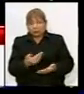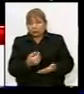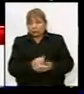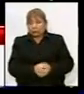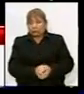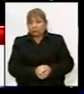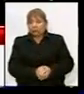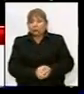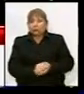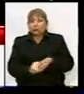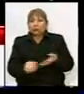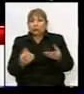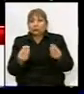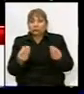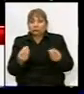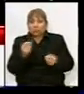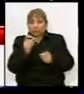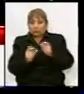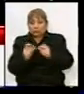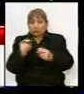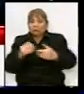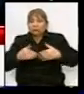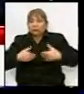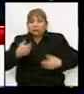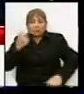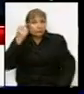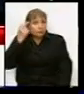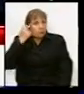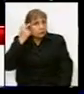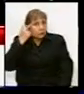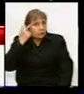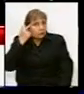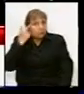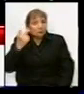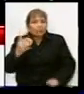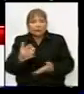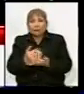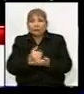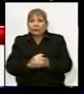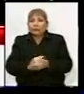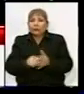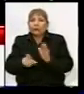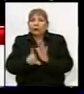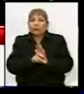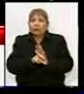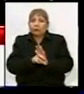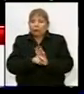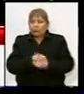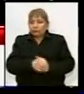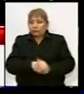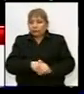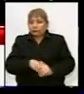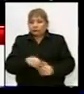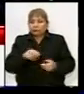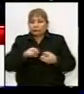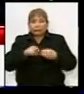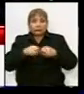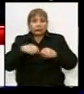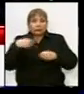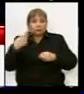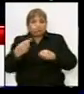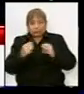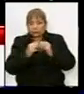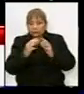muchas personas pueden pensar que sacas una ley y te soluciona los problemas al día siguiente